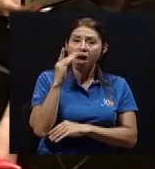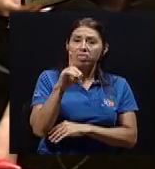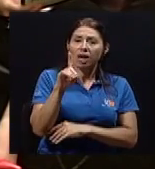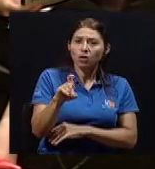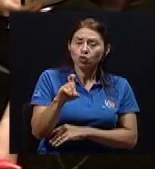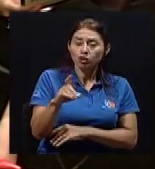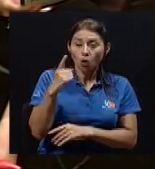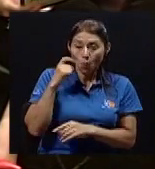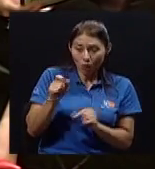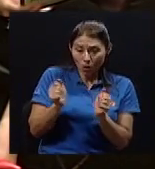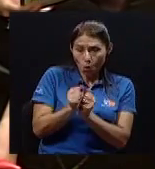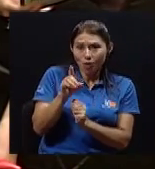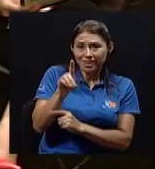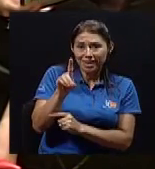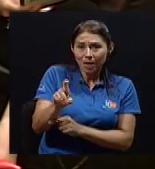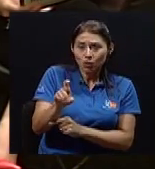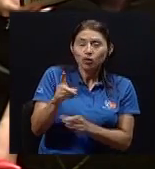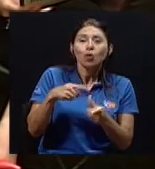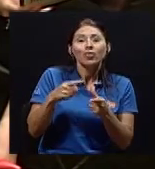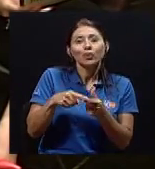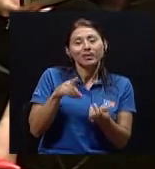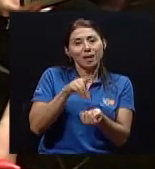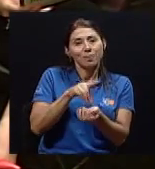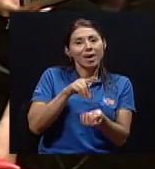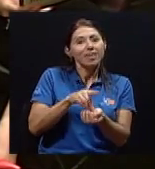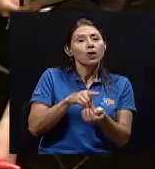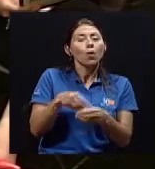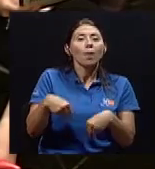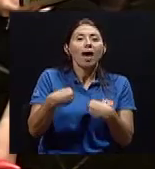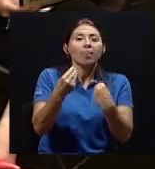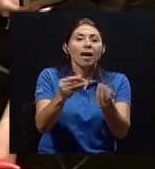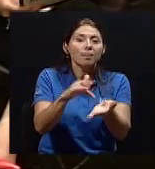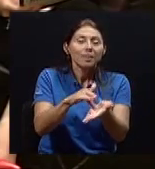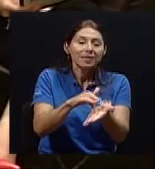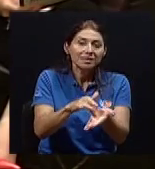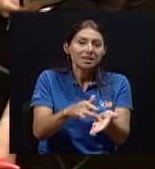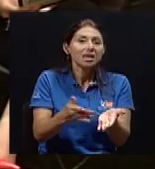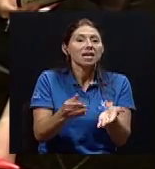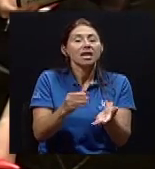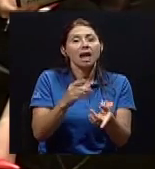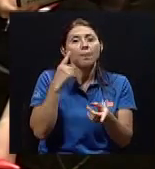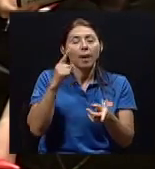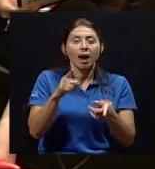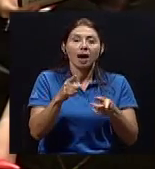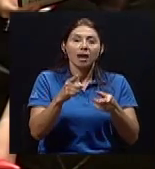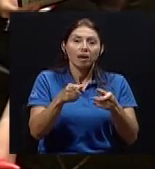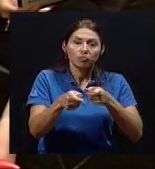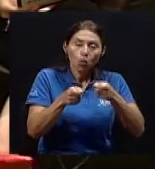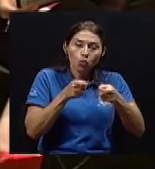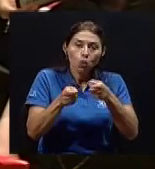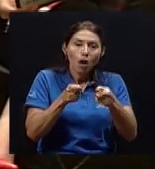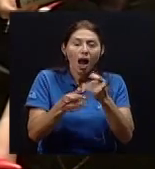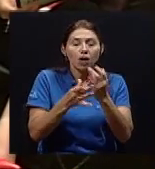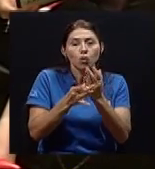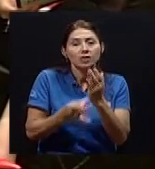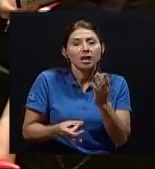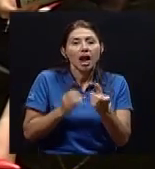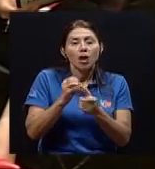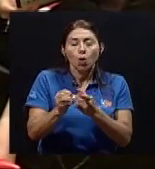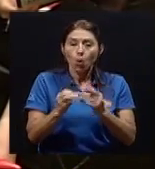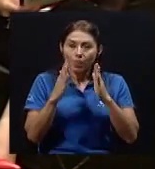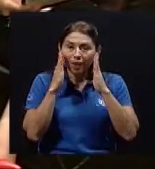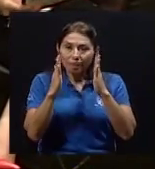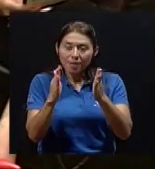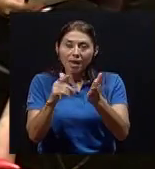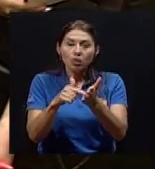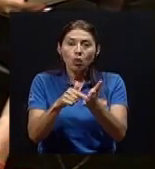va a recetar el antibiótico. Correcto. O el tratamiento del colesterol, ¿verdad? Tiene que subirlo o hay que bajarlo,